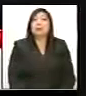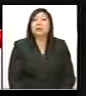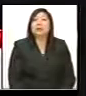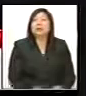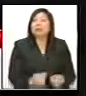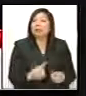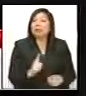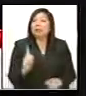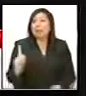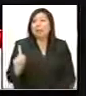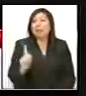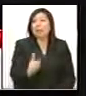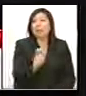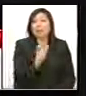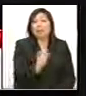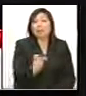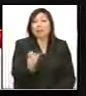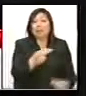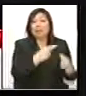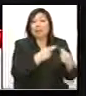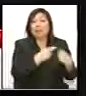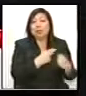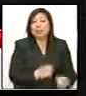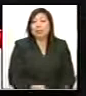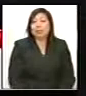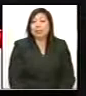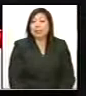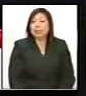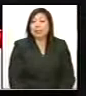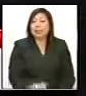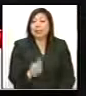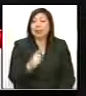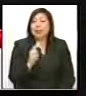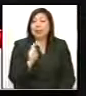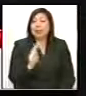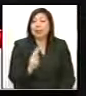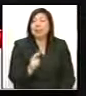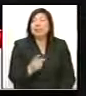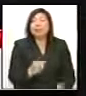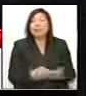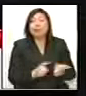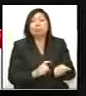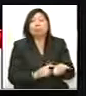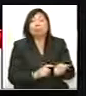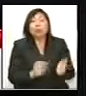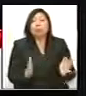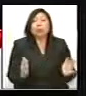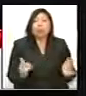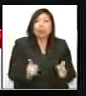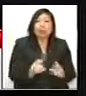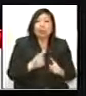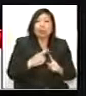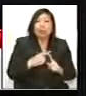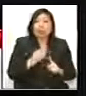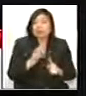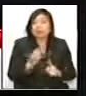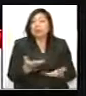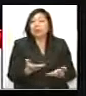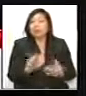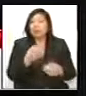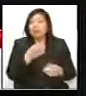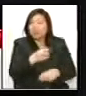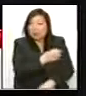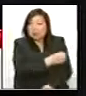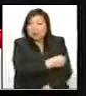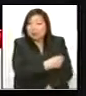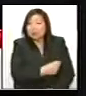permite que cada personal de salud sea a cargo de un sector establecido para ver anemias, nutrición, tuberculosis, inmunizaciones, etcétera.